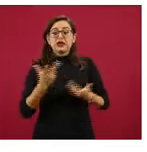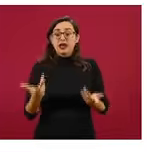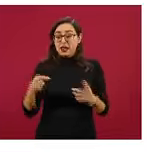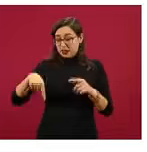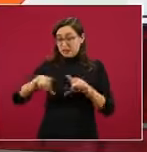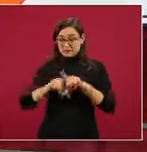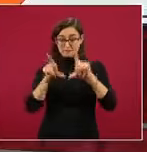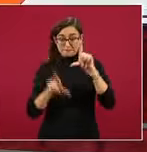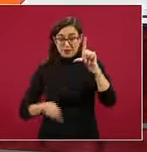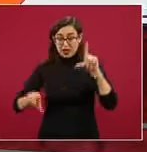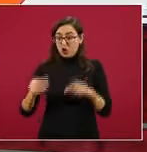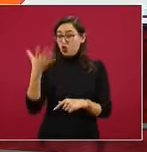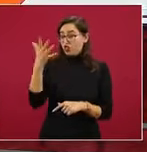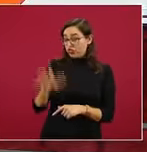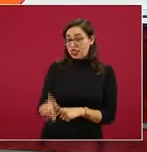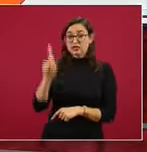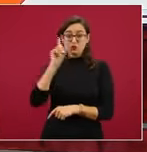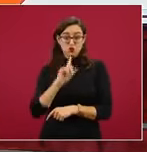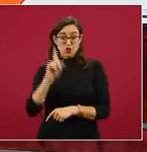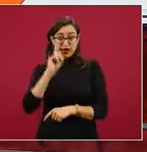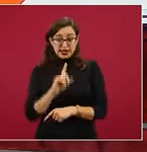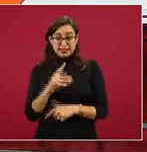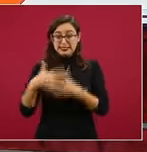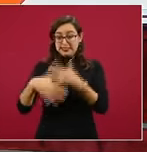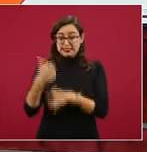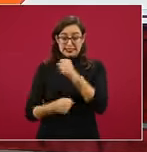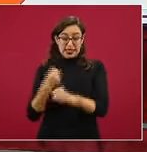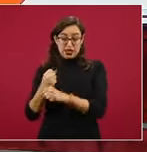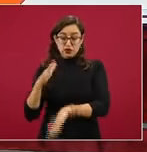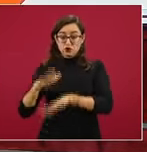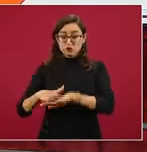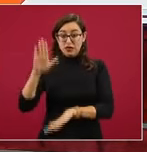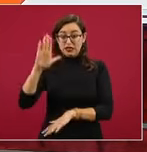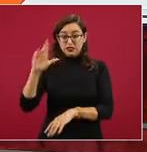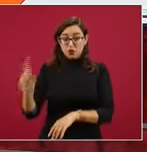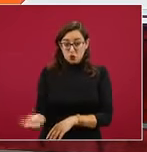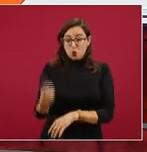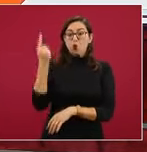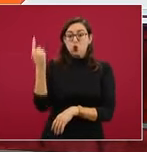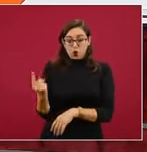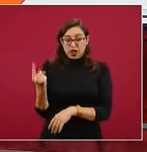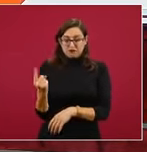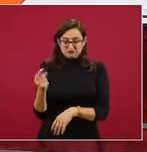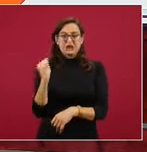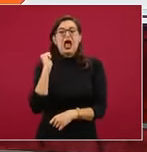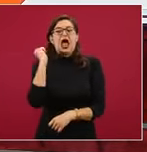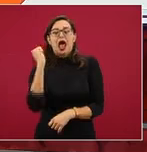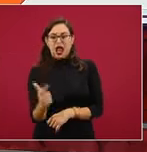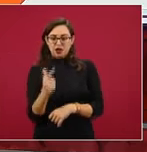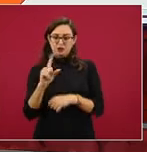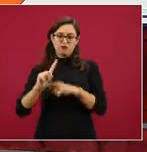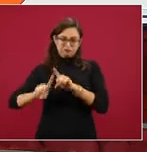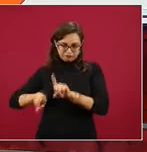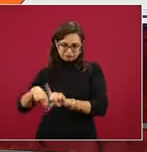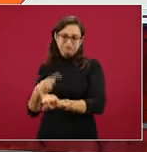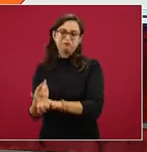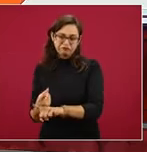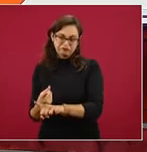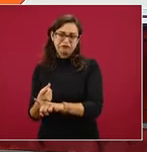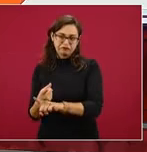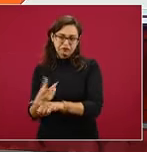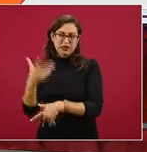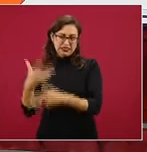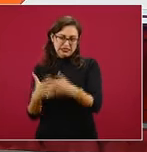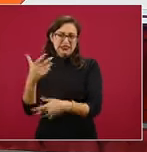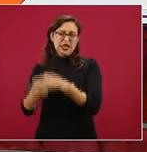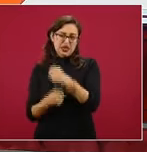10 mujeres de 15 años y más reportó haber enfrentado algún tipo de abuso sexual antes de los